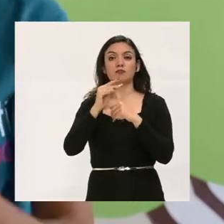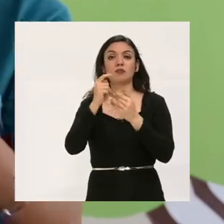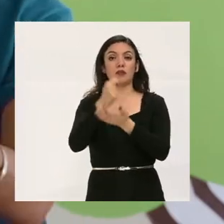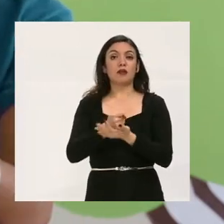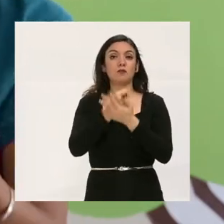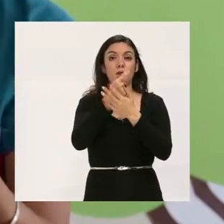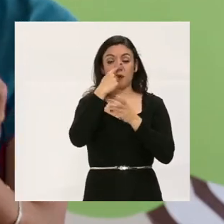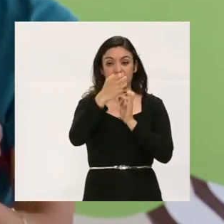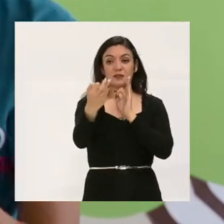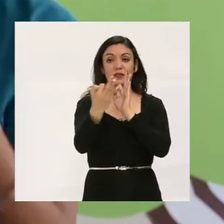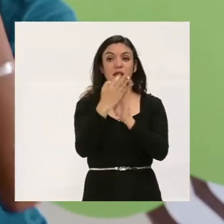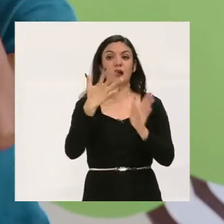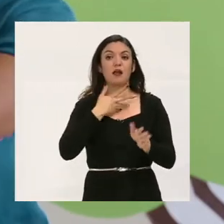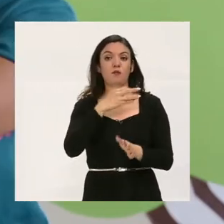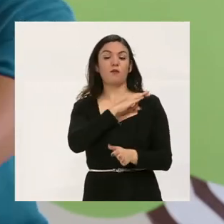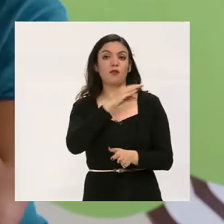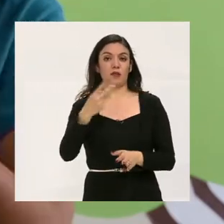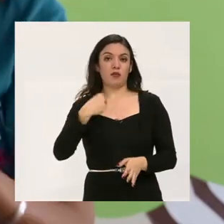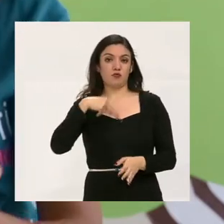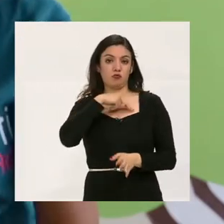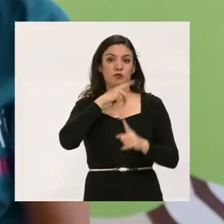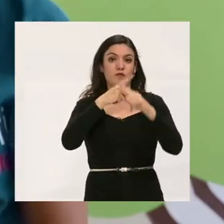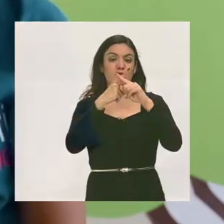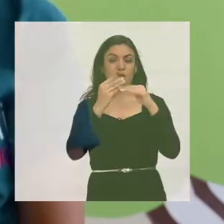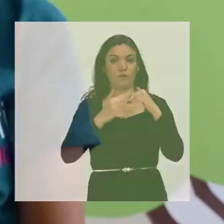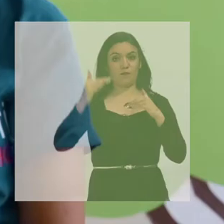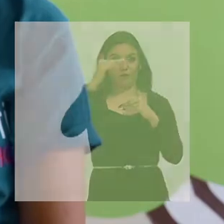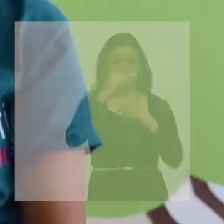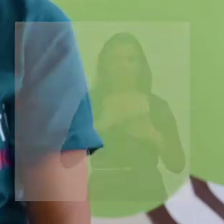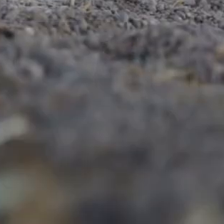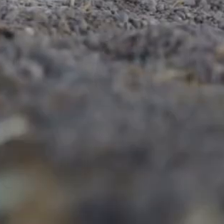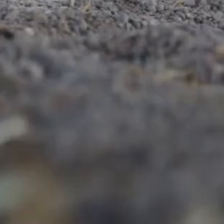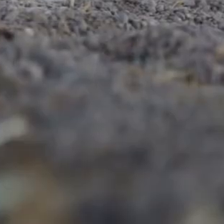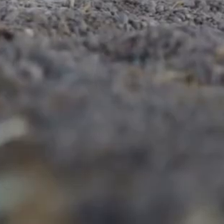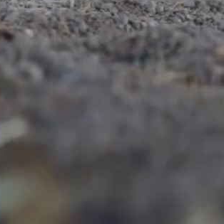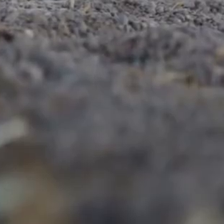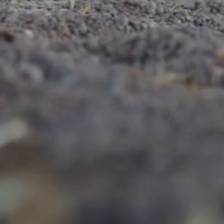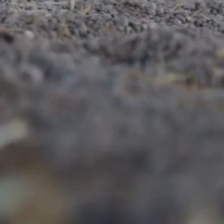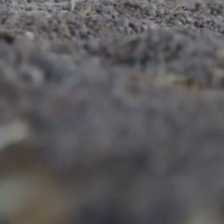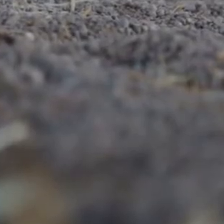y ahí la cercanía que tenga con él entonces lo que pretendemos que sea favorece